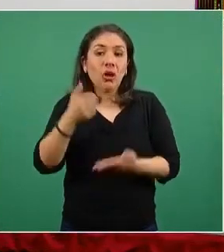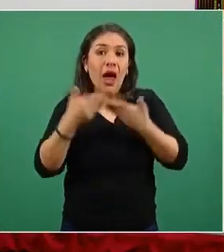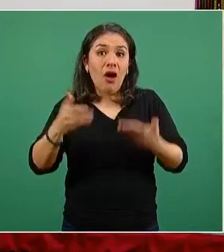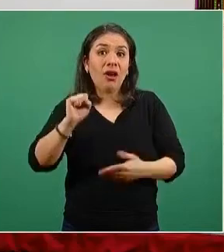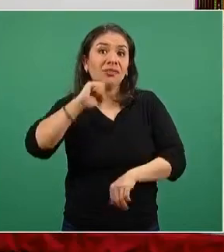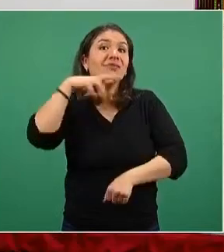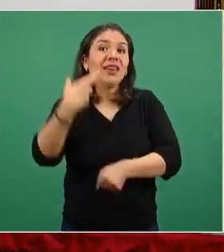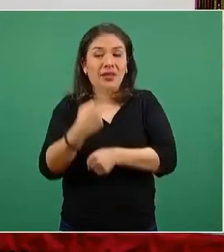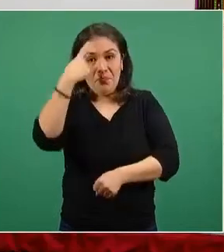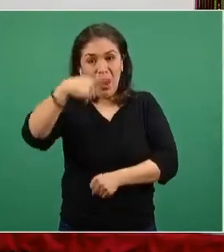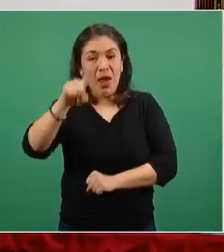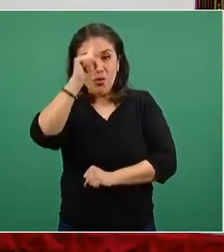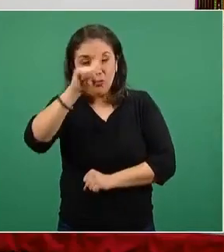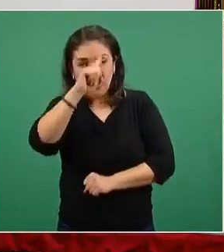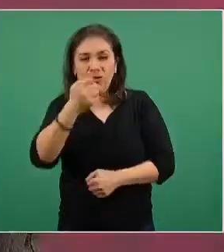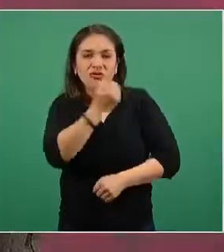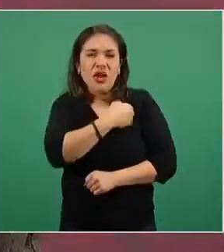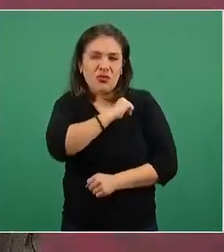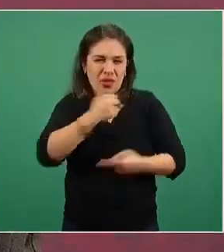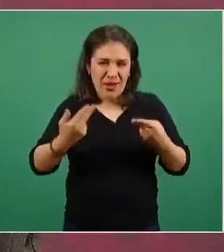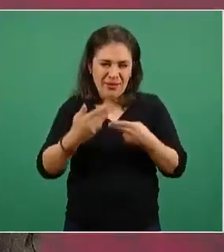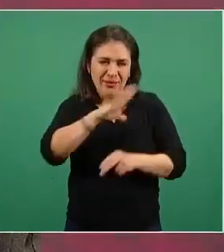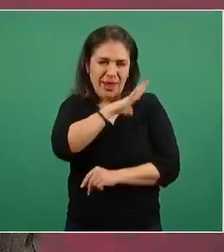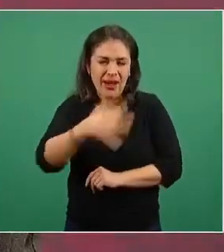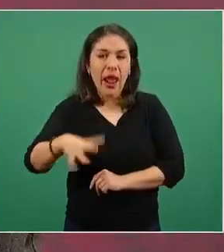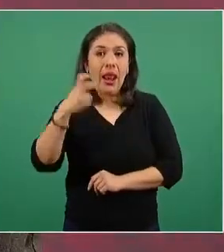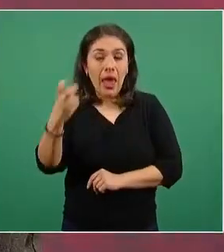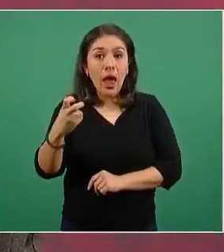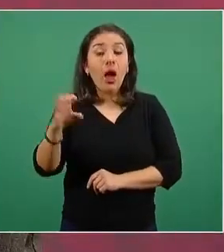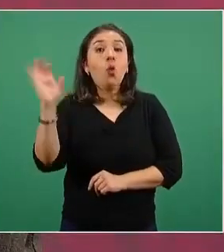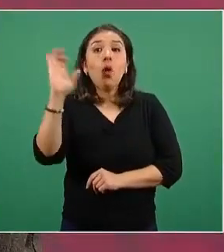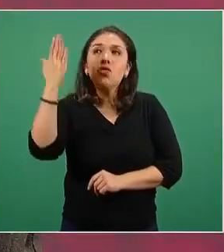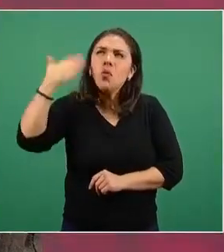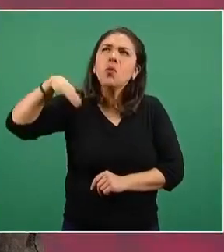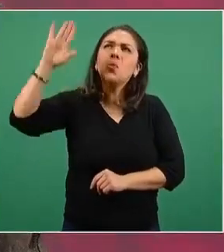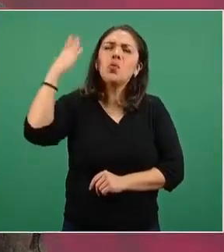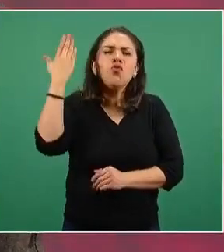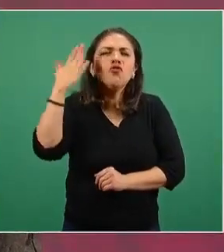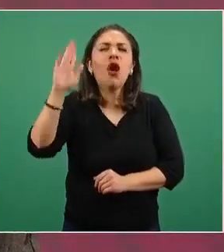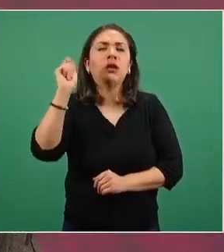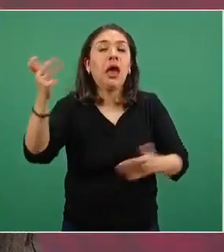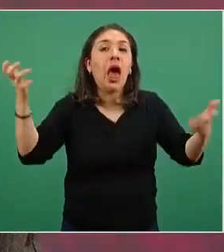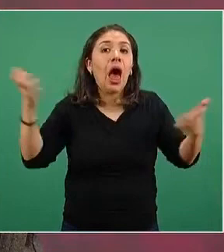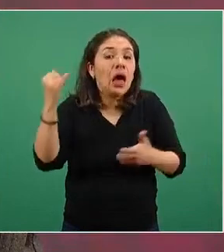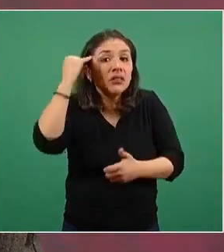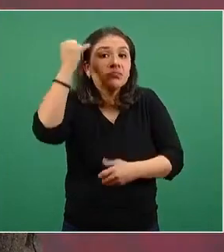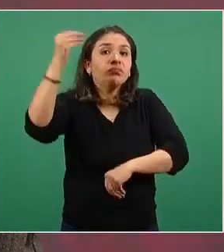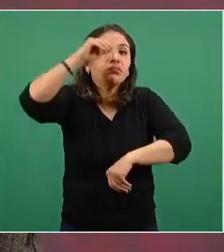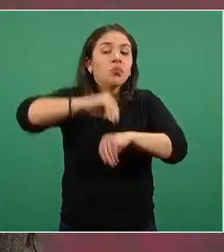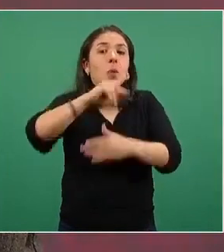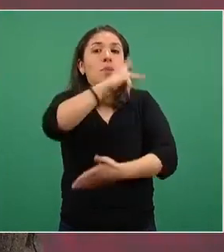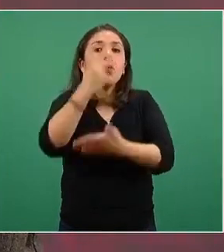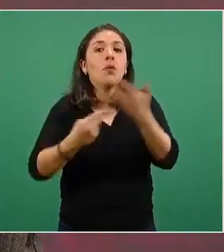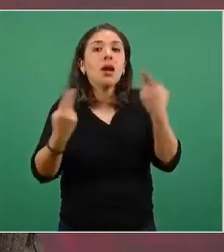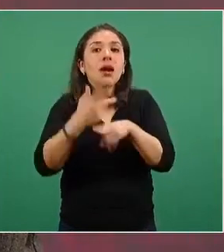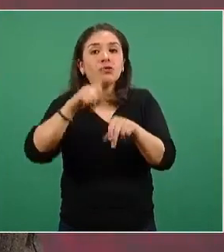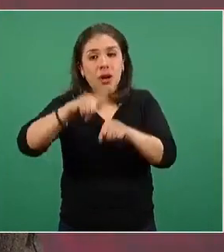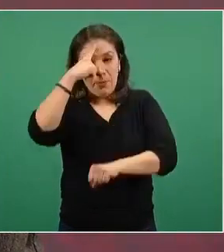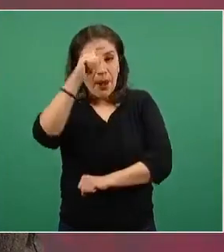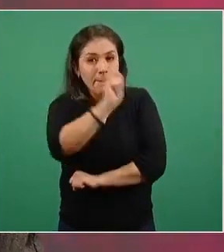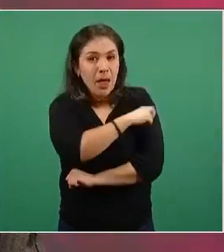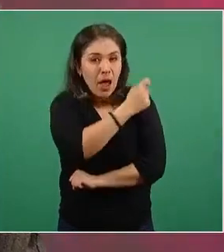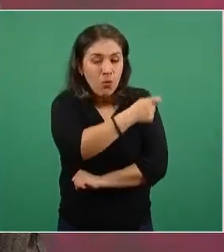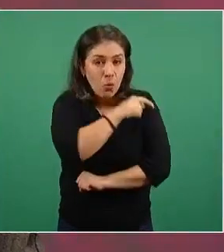nuestro secretario del Consejo de Salubridad General, cuando fue el creador del Programa Nacional de